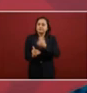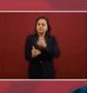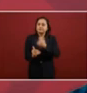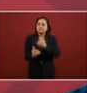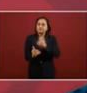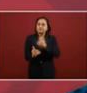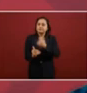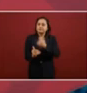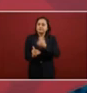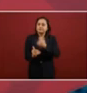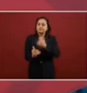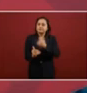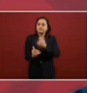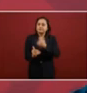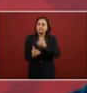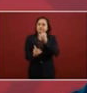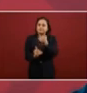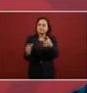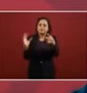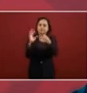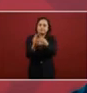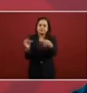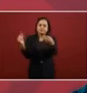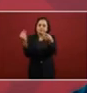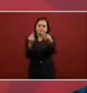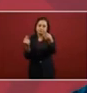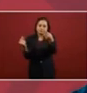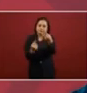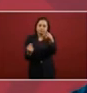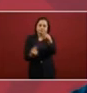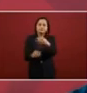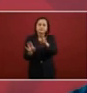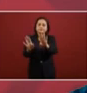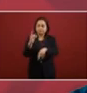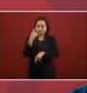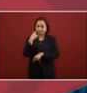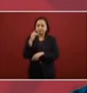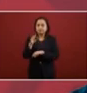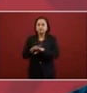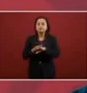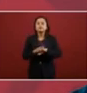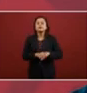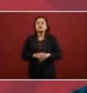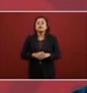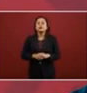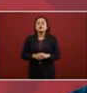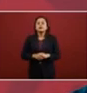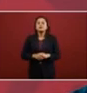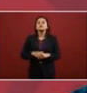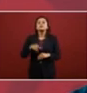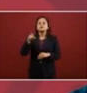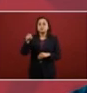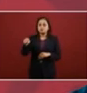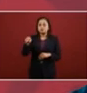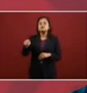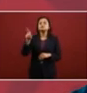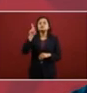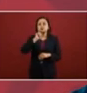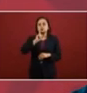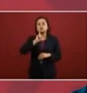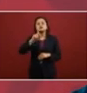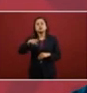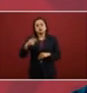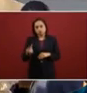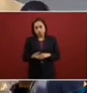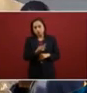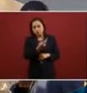circulando en estos instantes. Por ejemplo, qué bueno que la compañera hace esta pregunta, ¿no? O